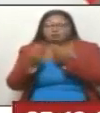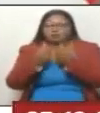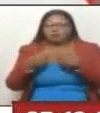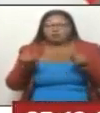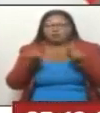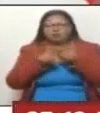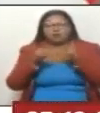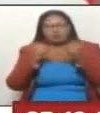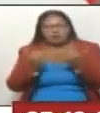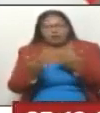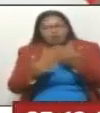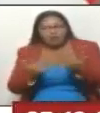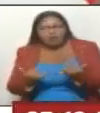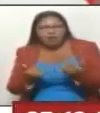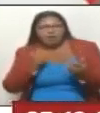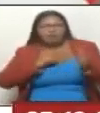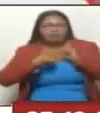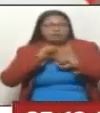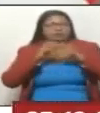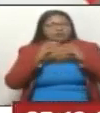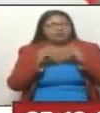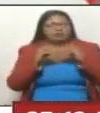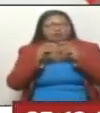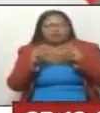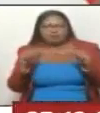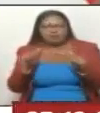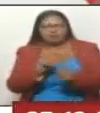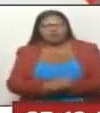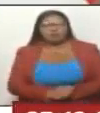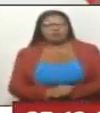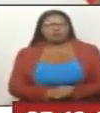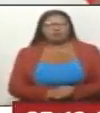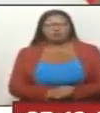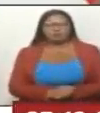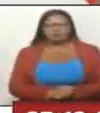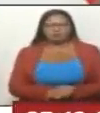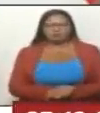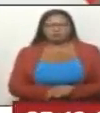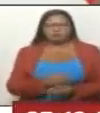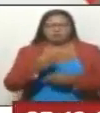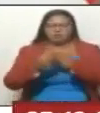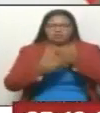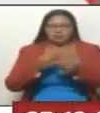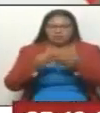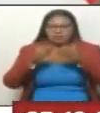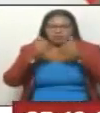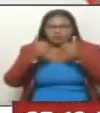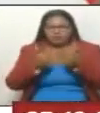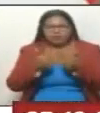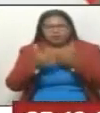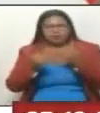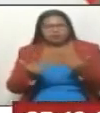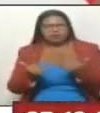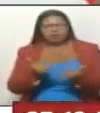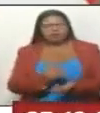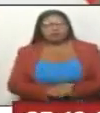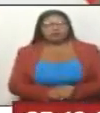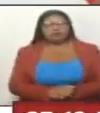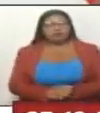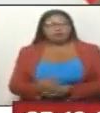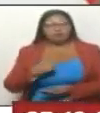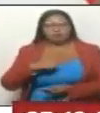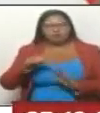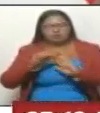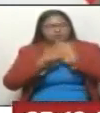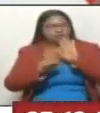en la defensa del territorio, lo que ha hecho muy bien. O sea, si algo, entre muchas cosas,